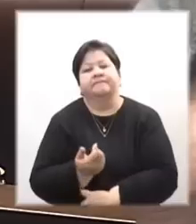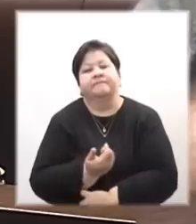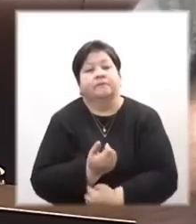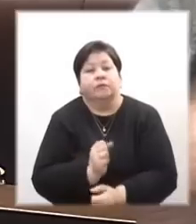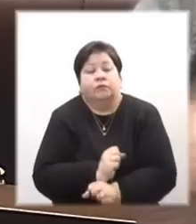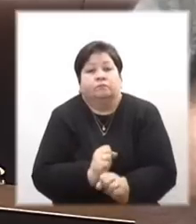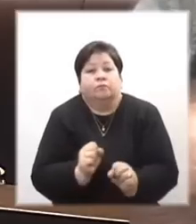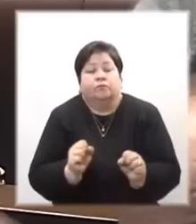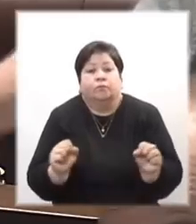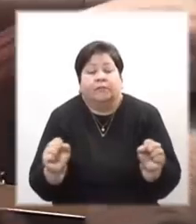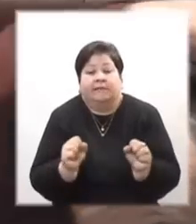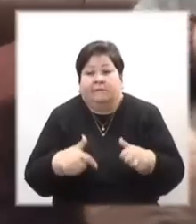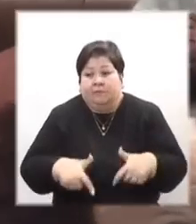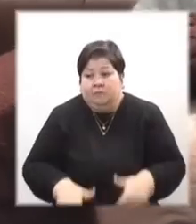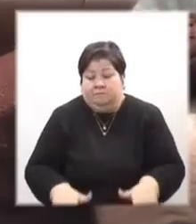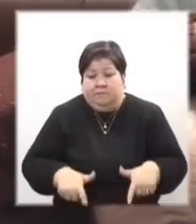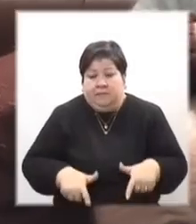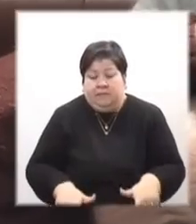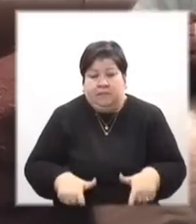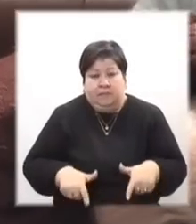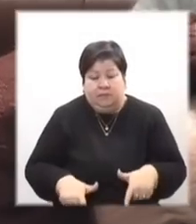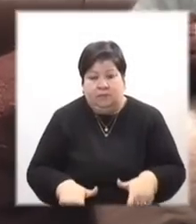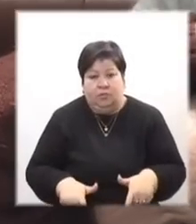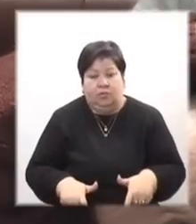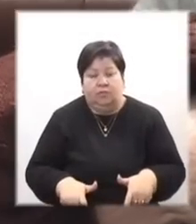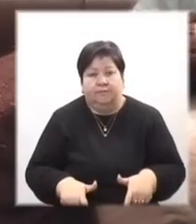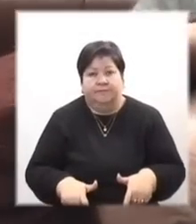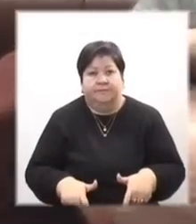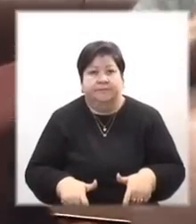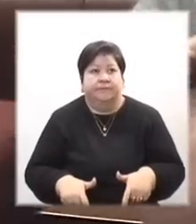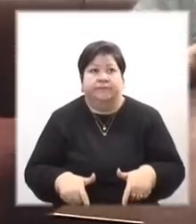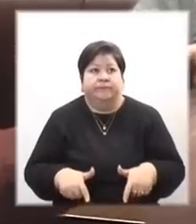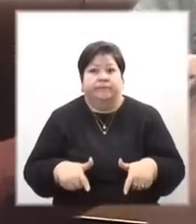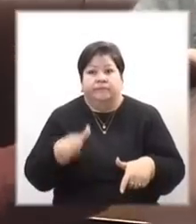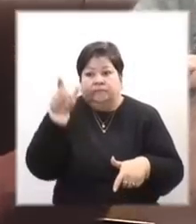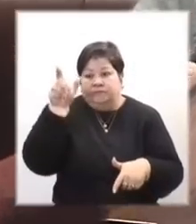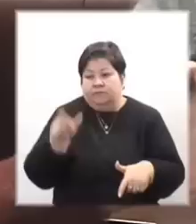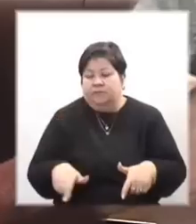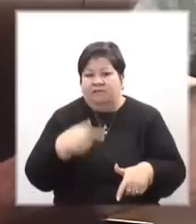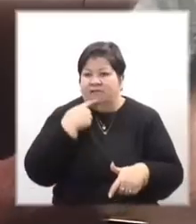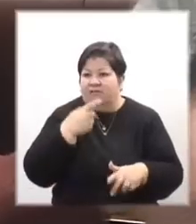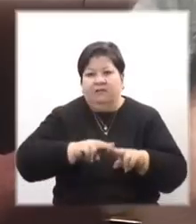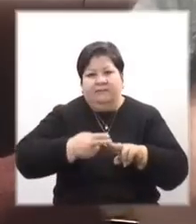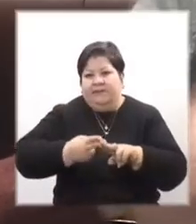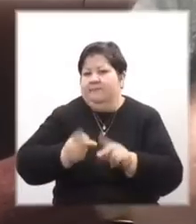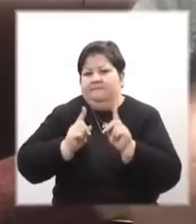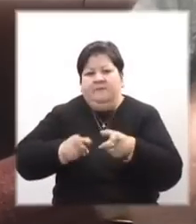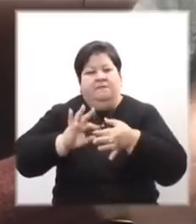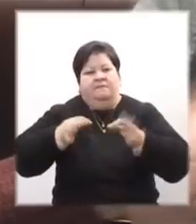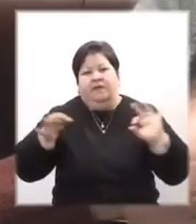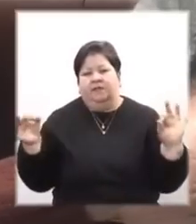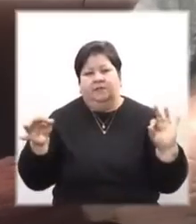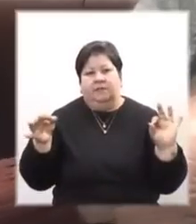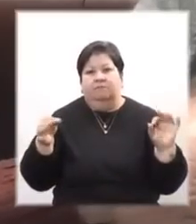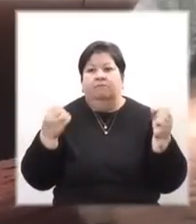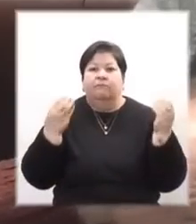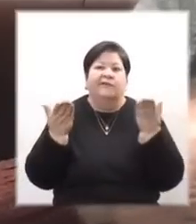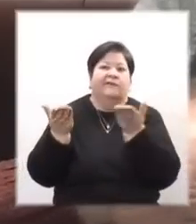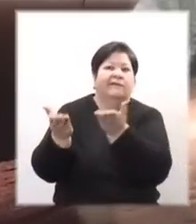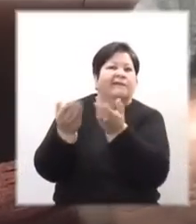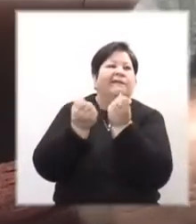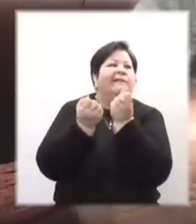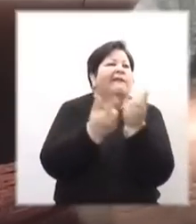No es posible que un ministro se refuerce y se afirme en esa frase, porque él es el que tiene que